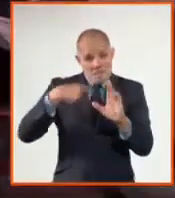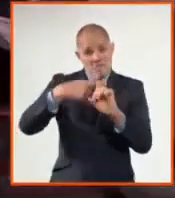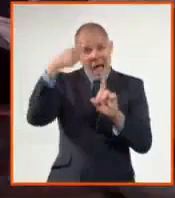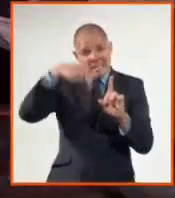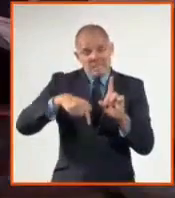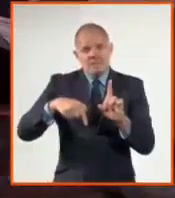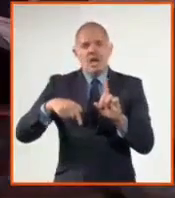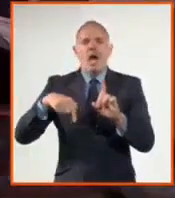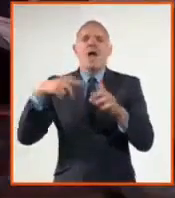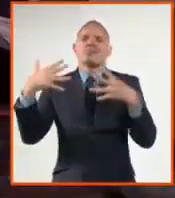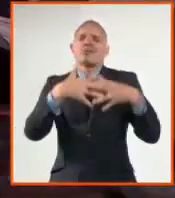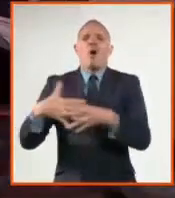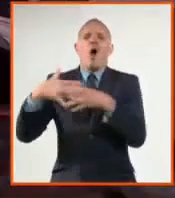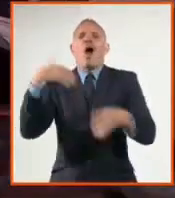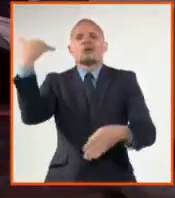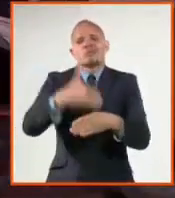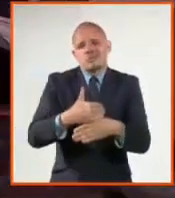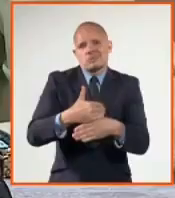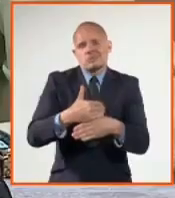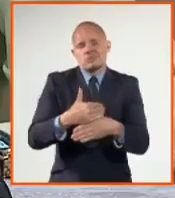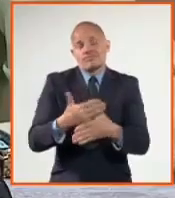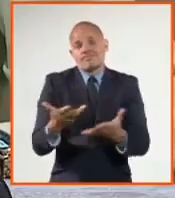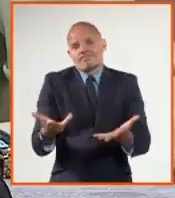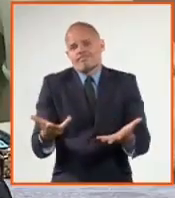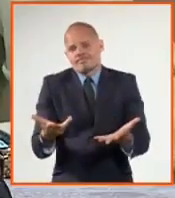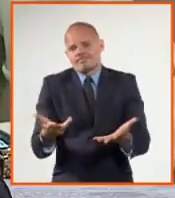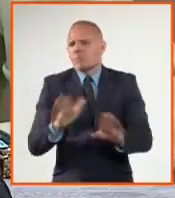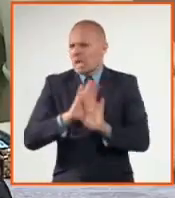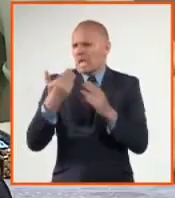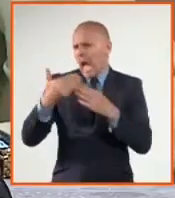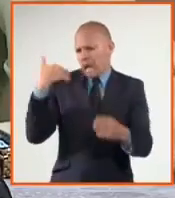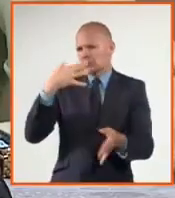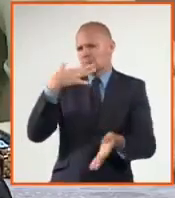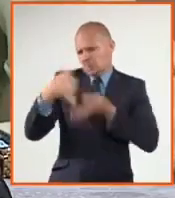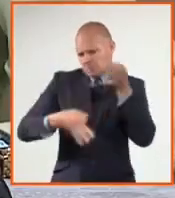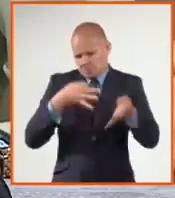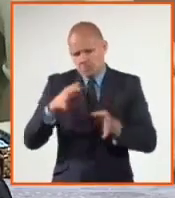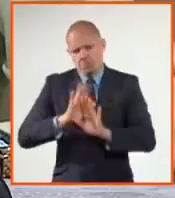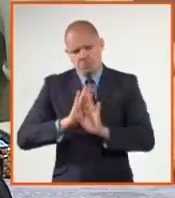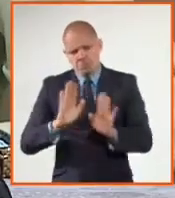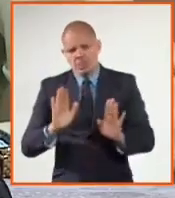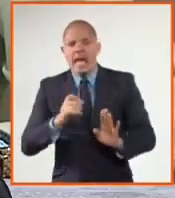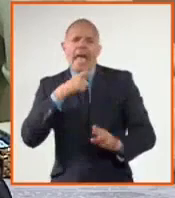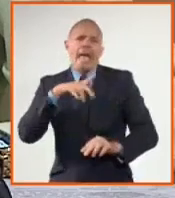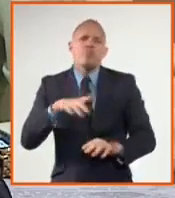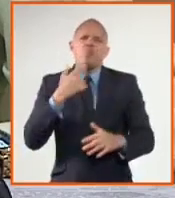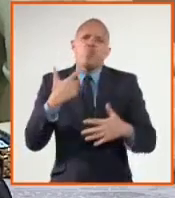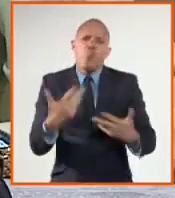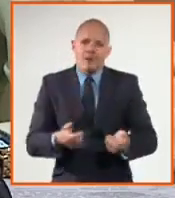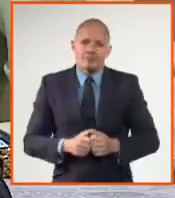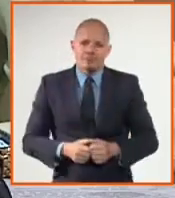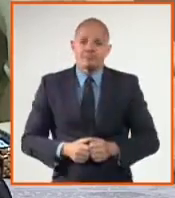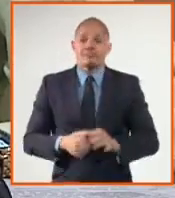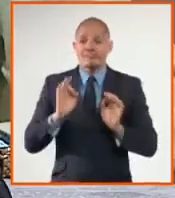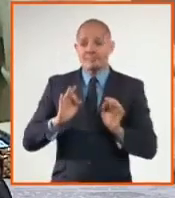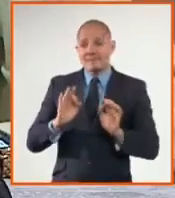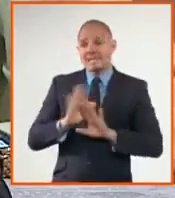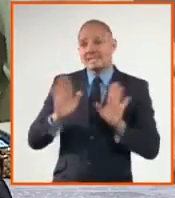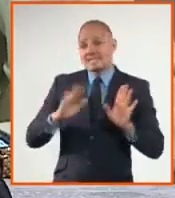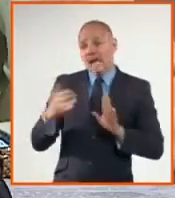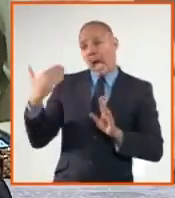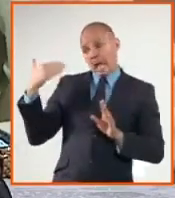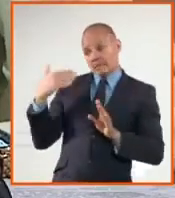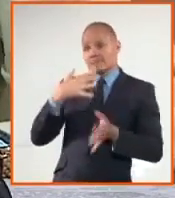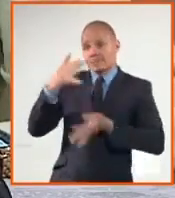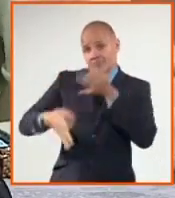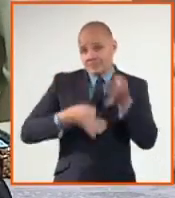ejemplos concretos que hemos expliqué que se han explicado y se han puesto a la luz pública de cómo ha afectado directamente el bloqueo al sistema eléctrico